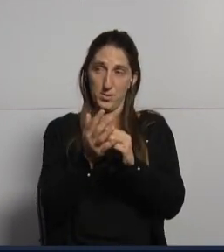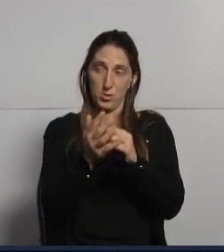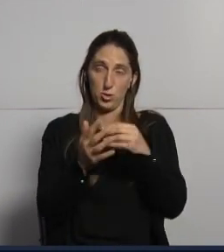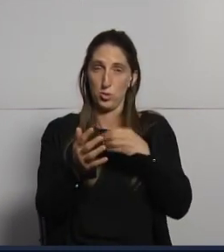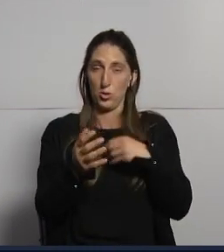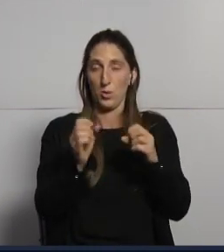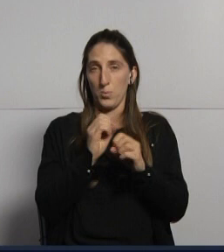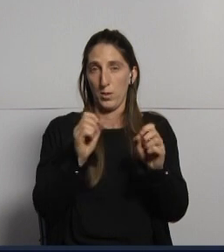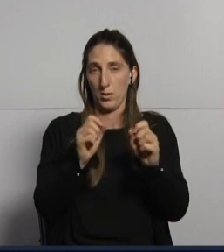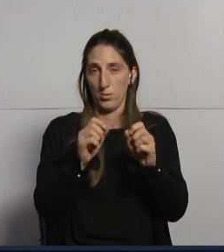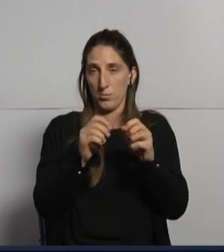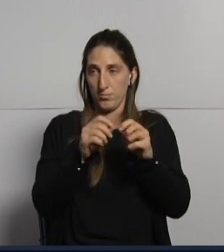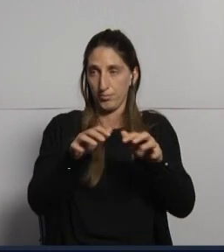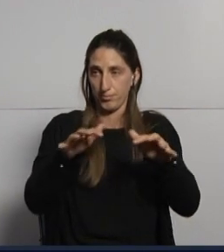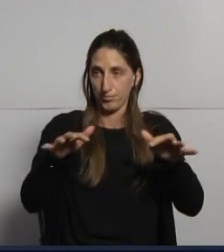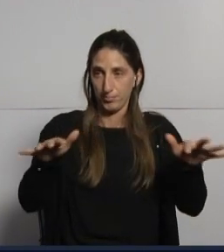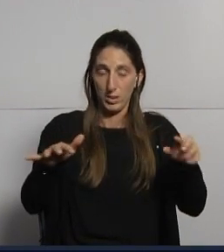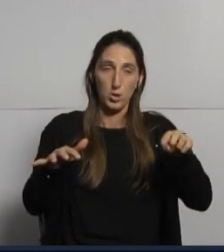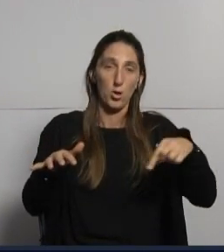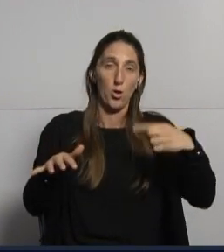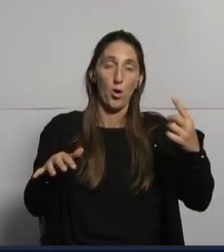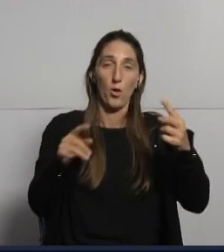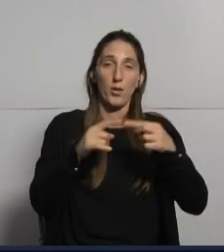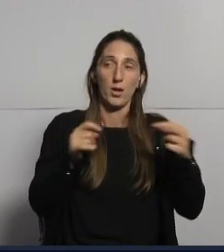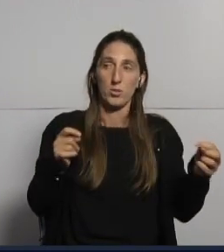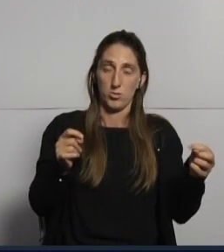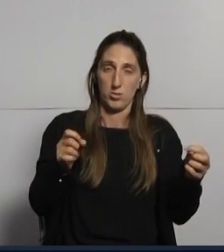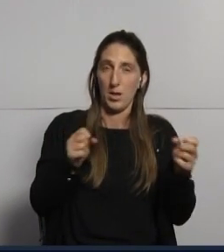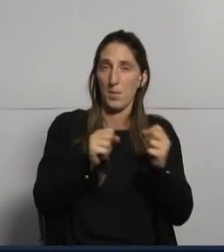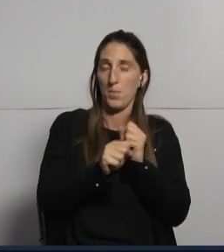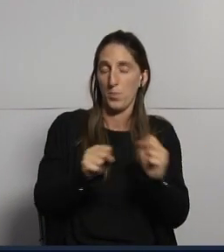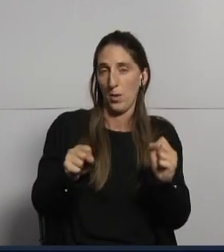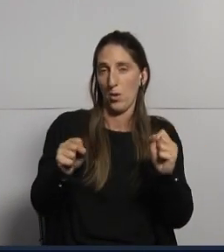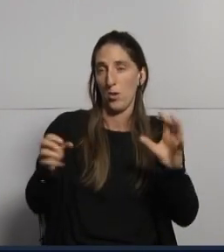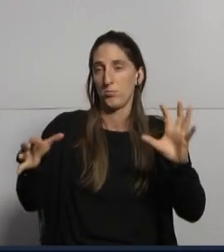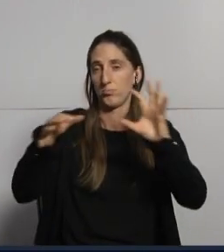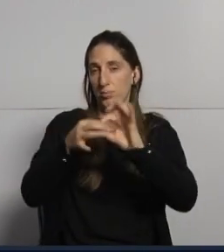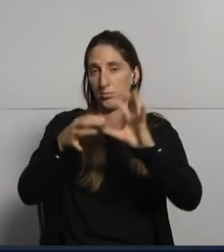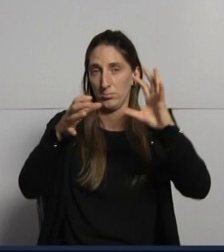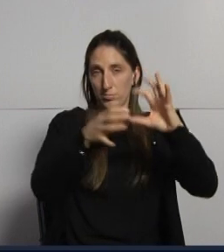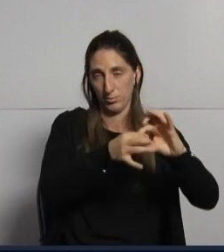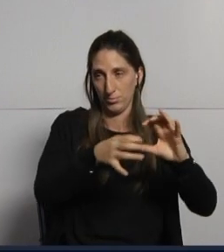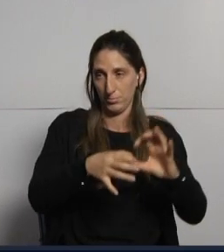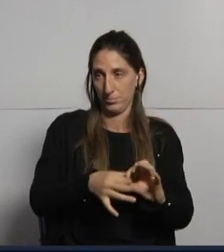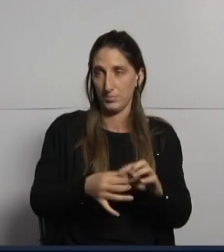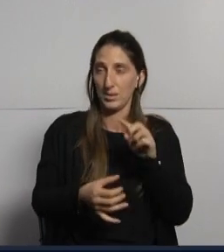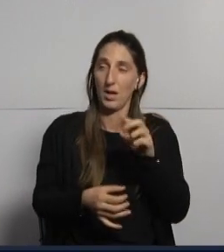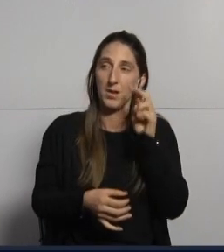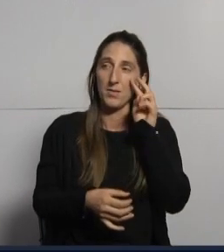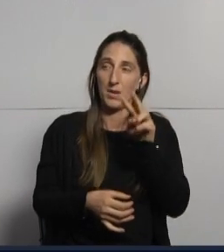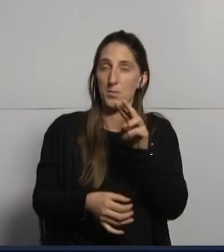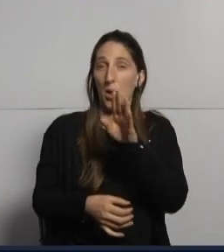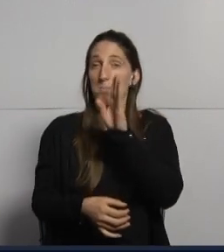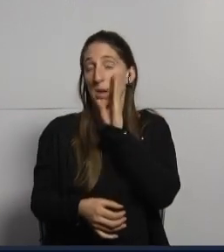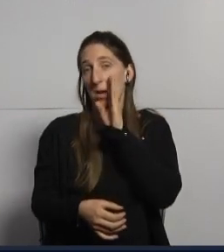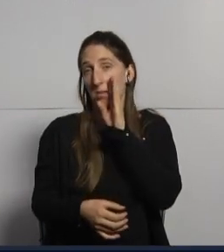puedo expandir para ver con qué otras entidades estoy vinculado, ¿sí? Entonces acá vemos a mi madre,